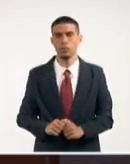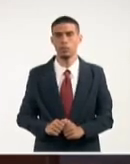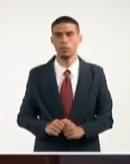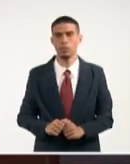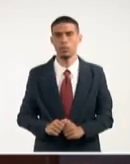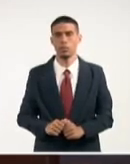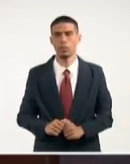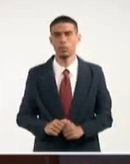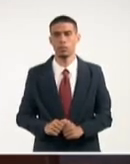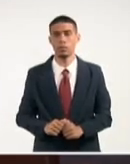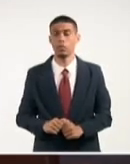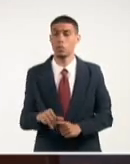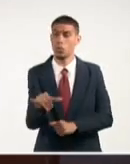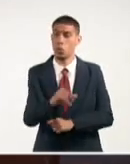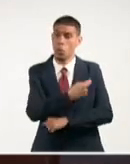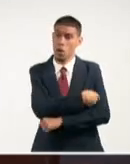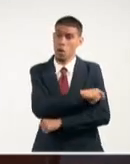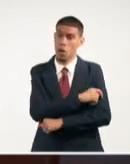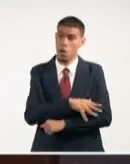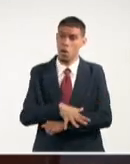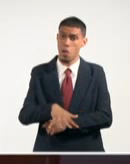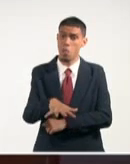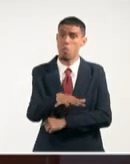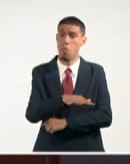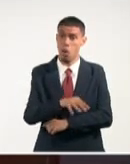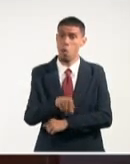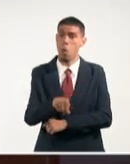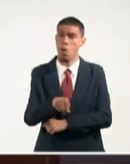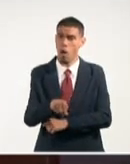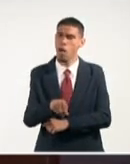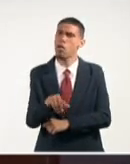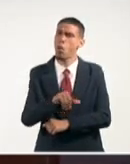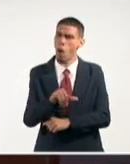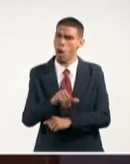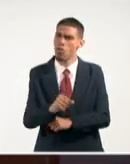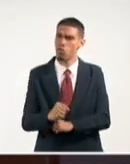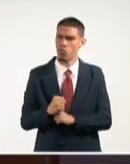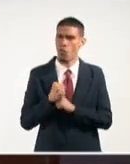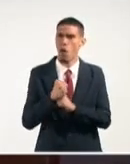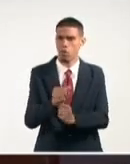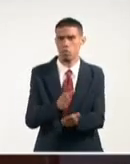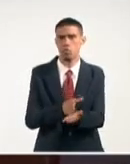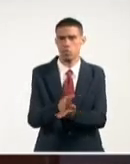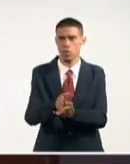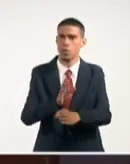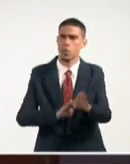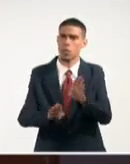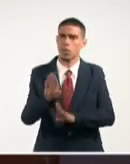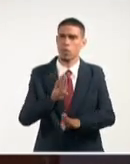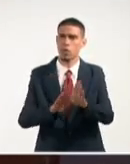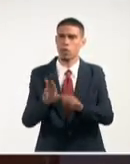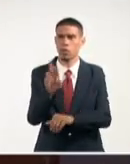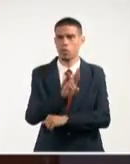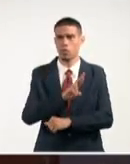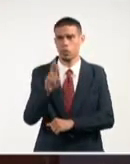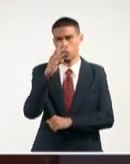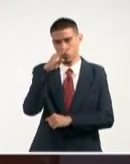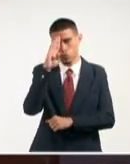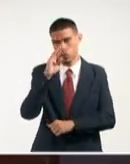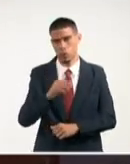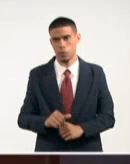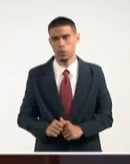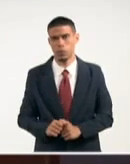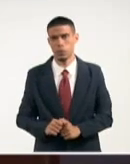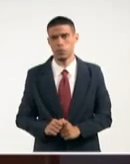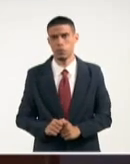capacidad, falta de preparación o simplemente por haberse cansado, no